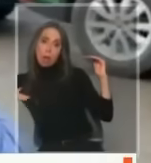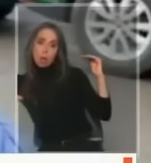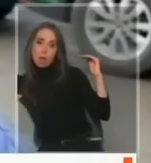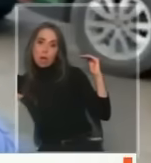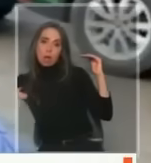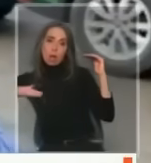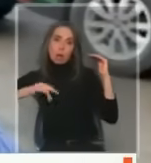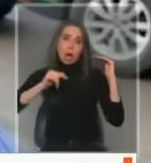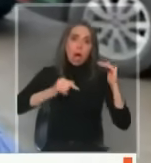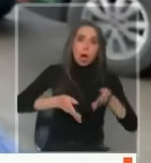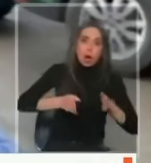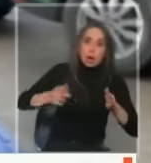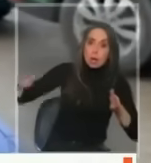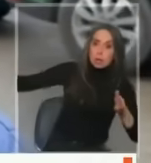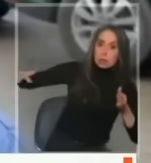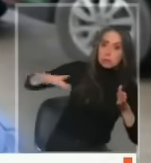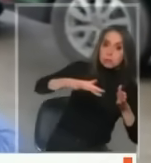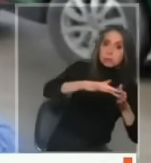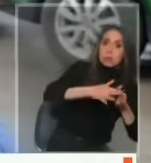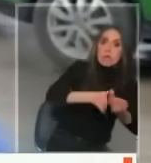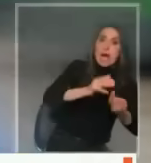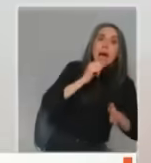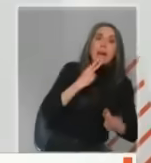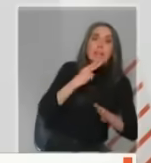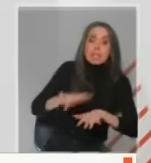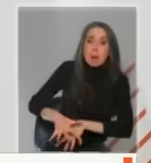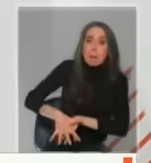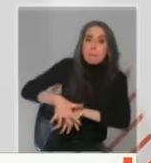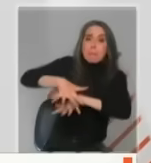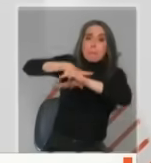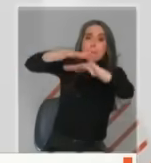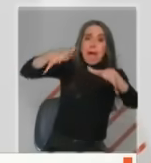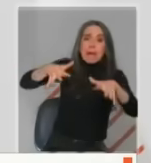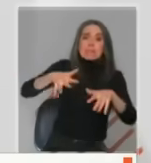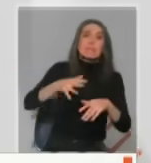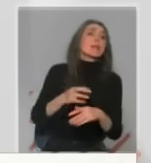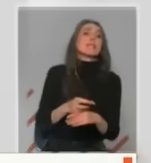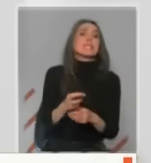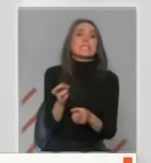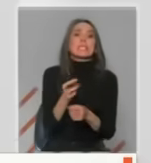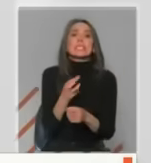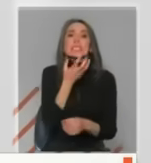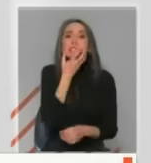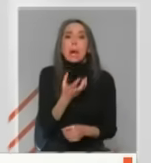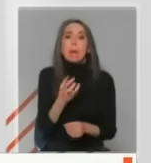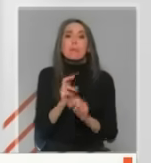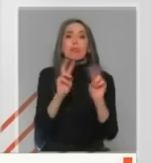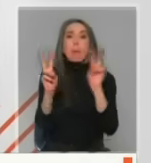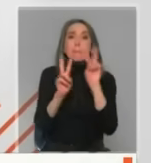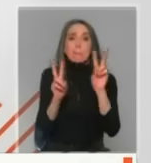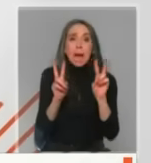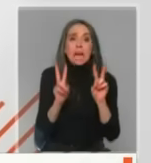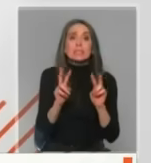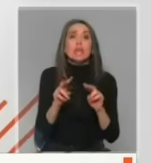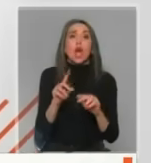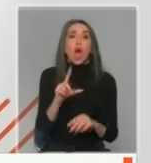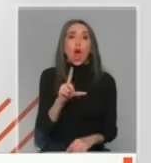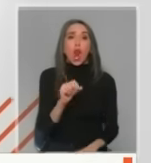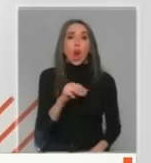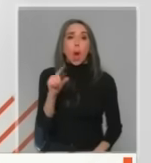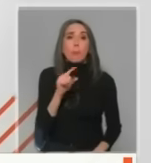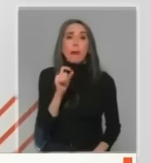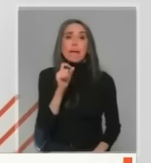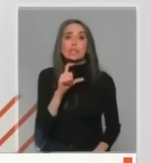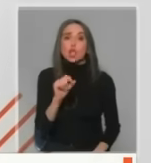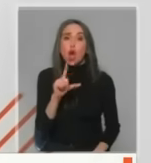viene la avenida del río y parece que está subiendo mucho más. En San Pedro de la Paz, el sector de las Lomas Coloradas, se difundía este video en redes